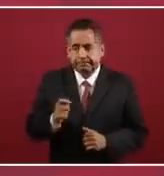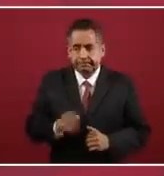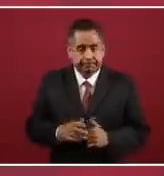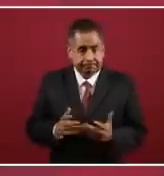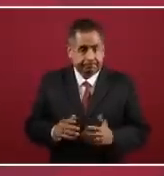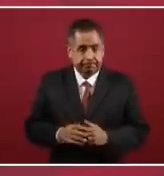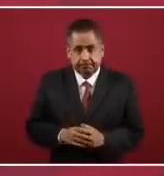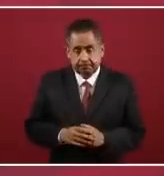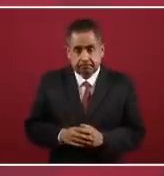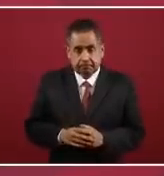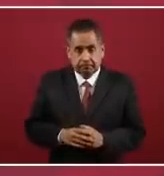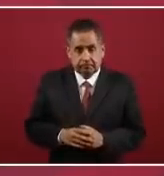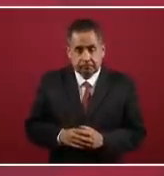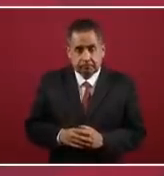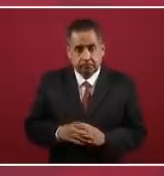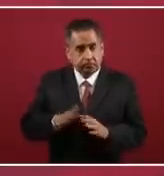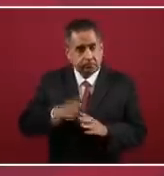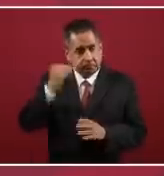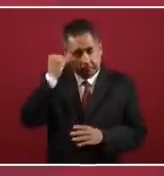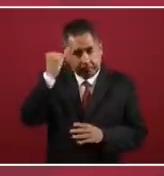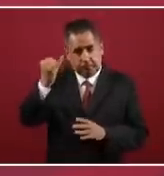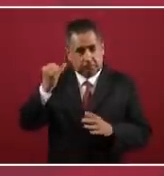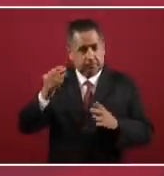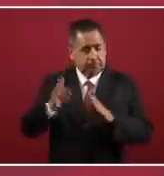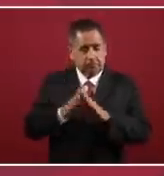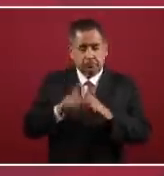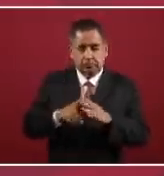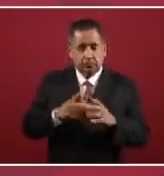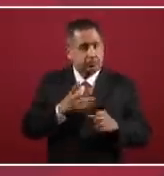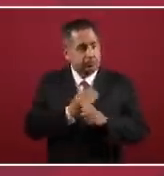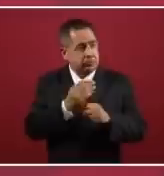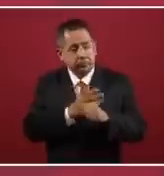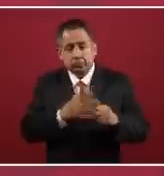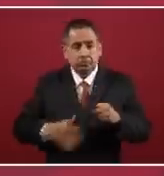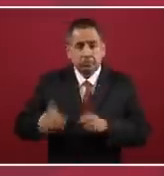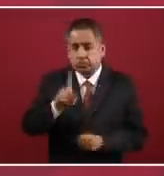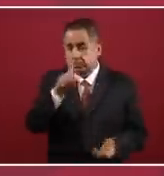Y imagínense rehabilitar 1,000